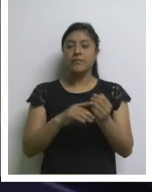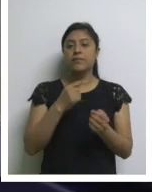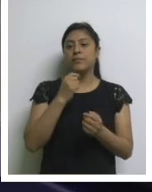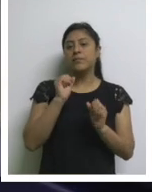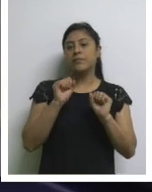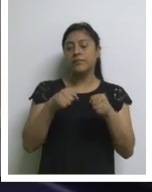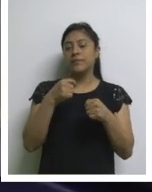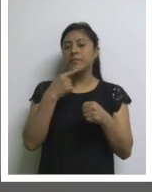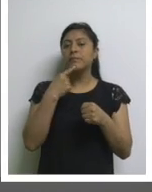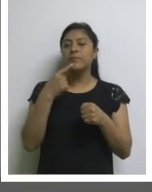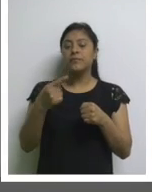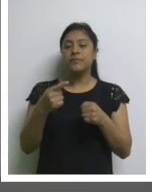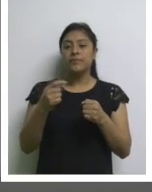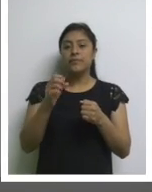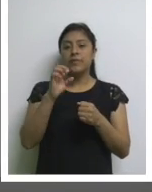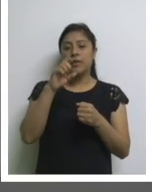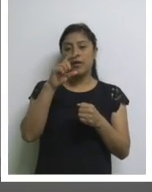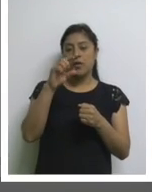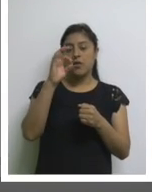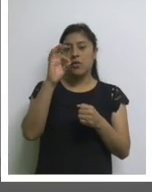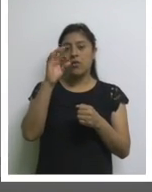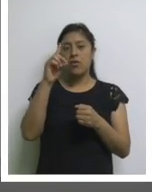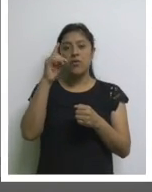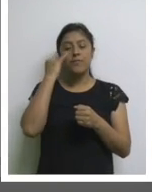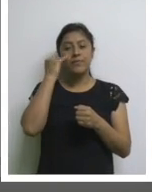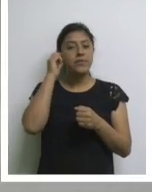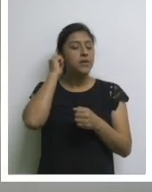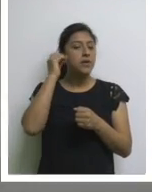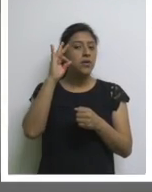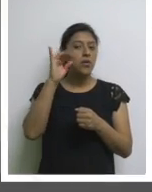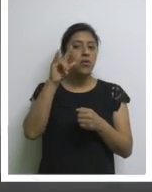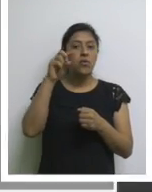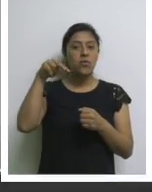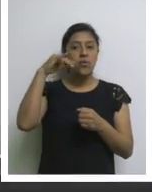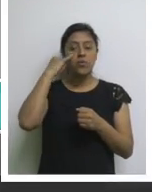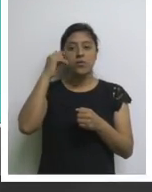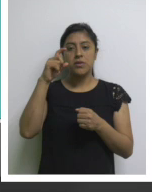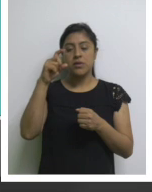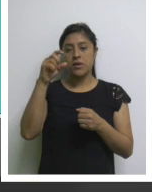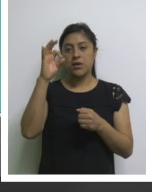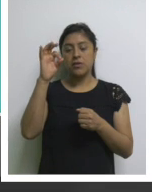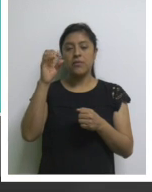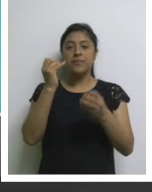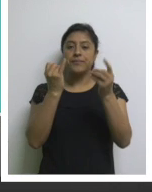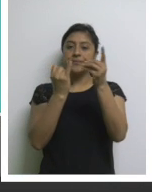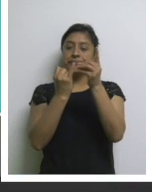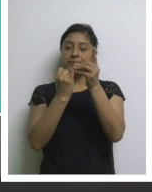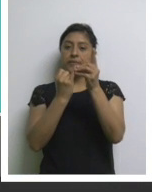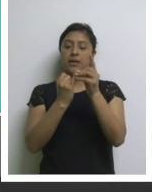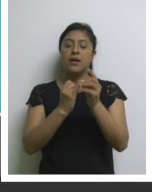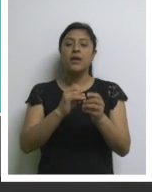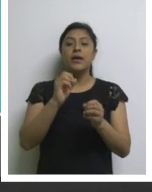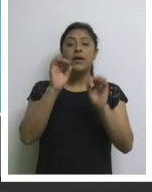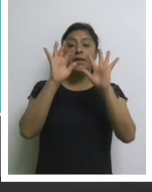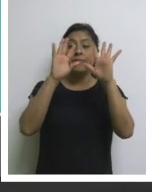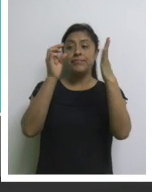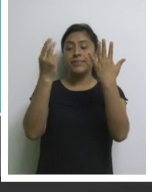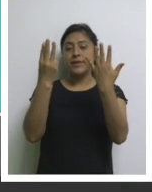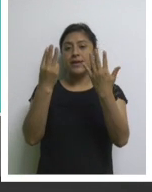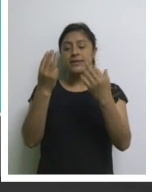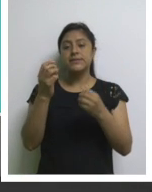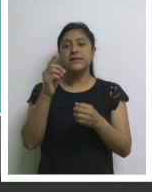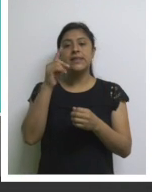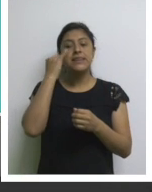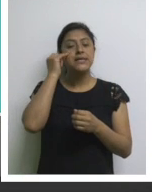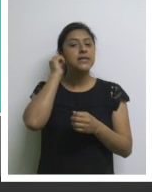tecnología. Entre las que se pueden mencionar están las siguientes. Contiene el Código Único de Identificación CUI compuesto por